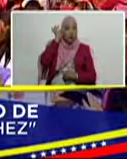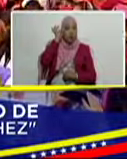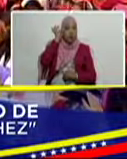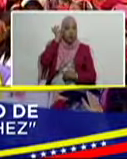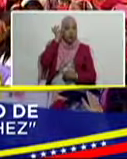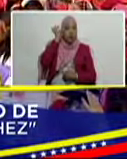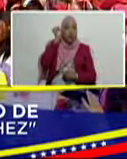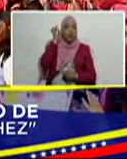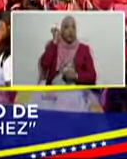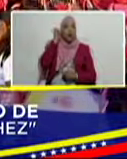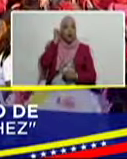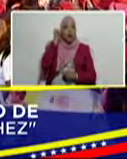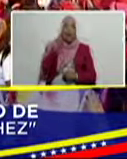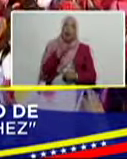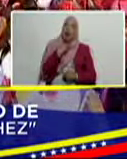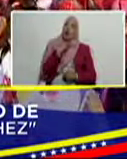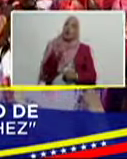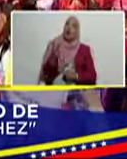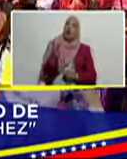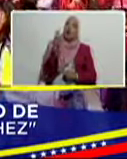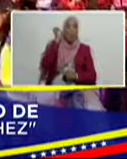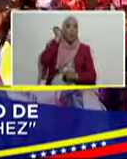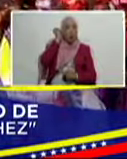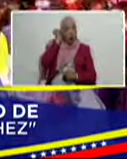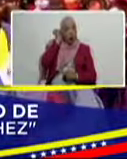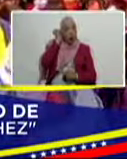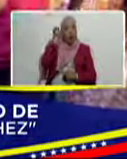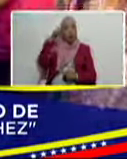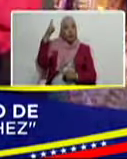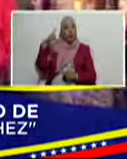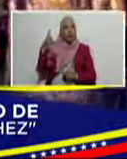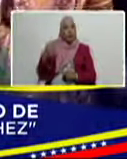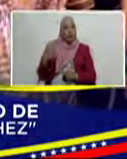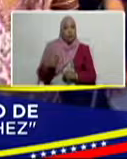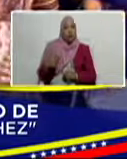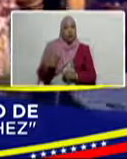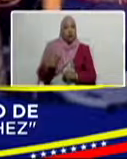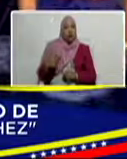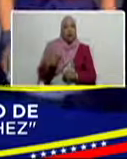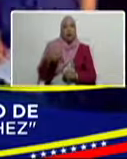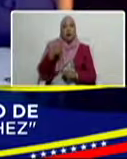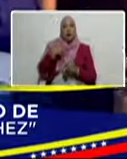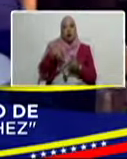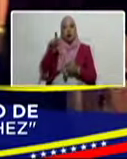Angélica Rodríguez en la voz, María Jana Jaspe en la voz,